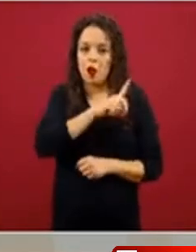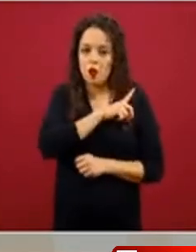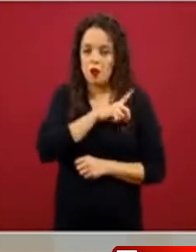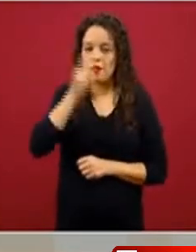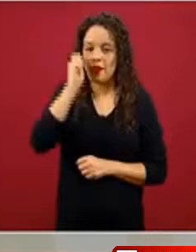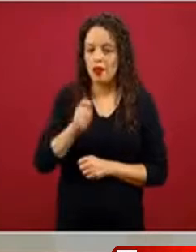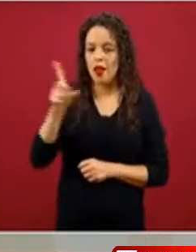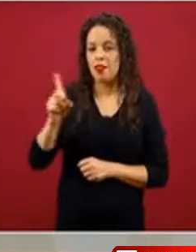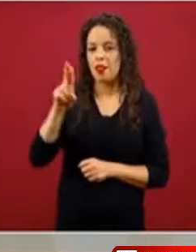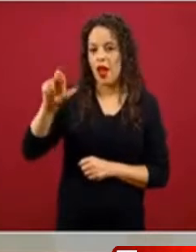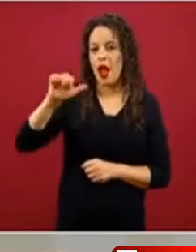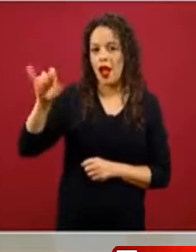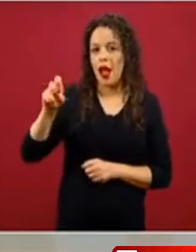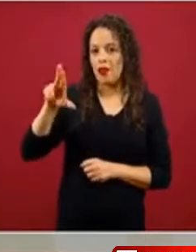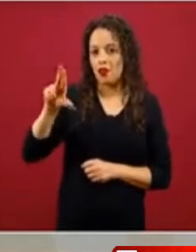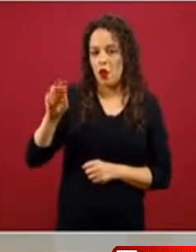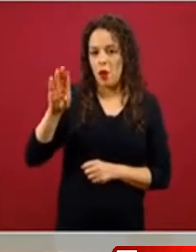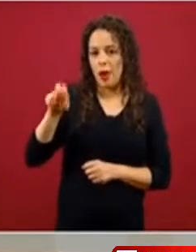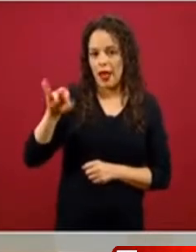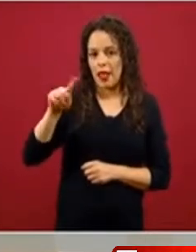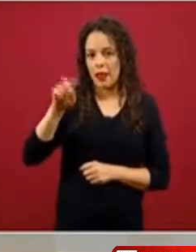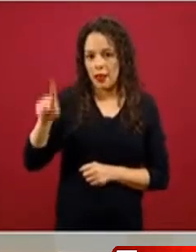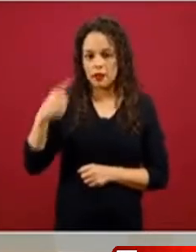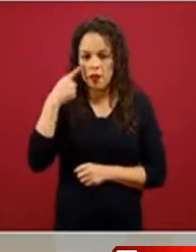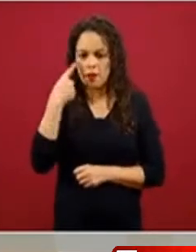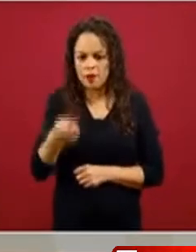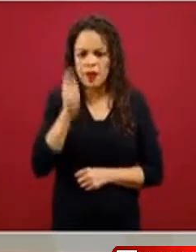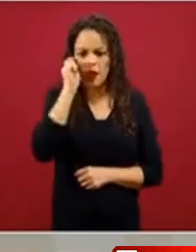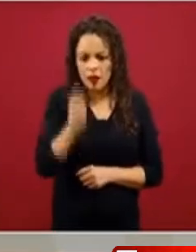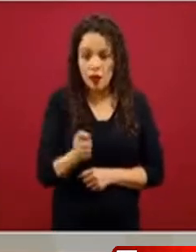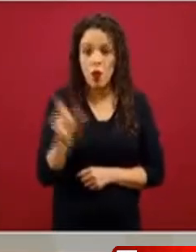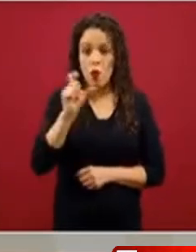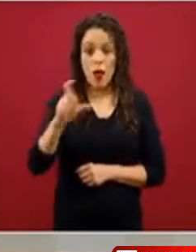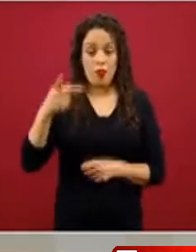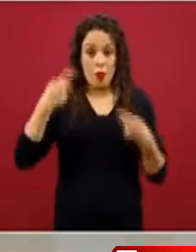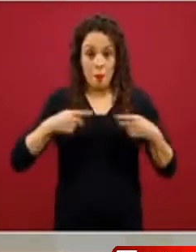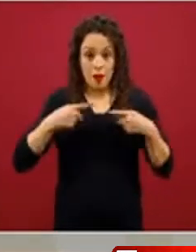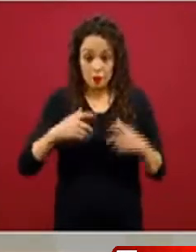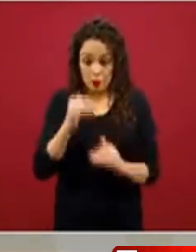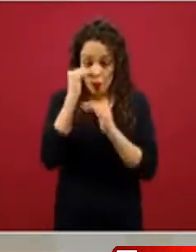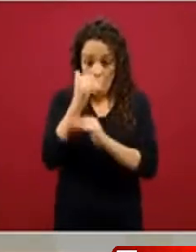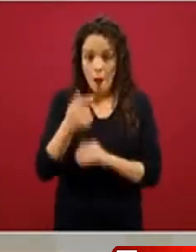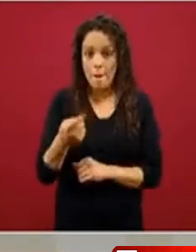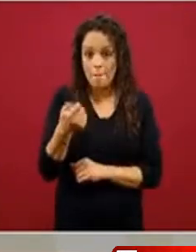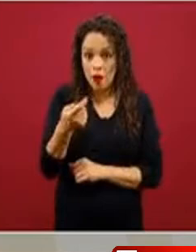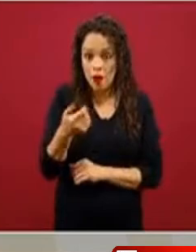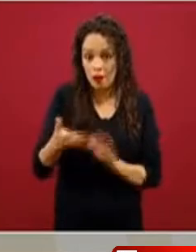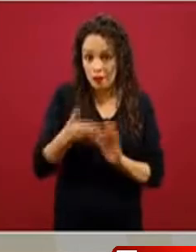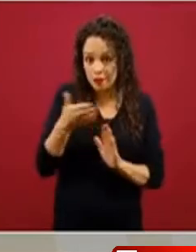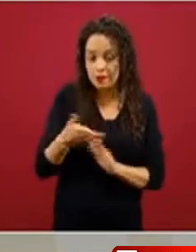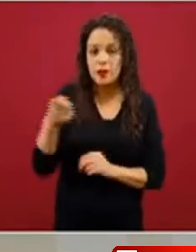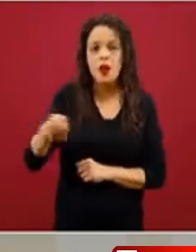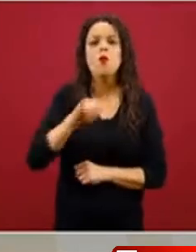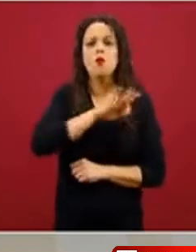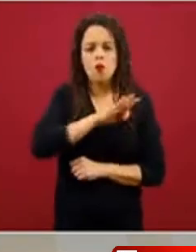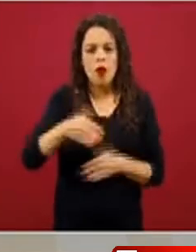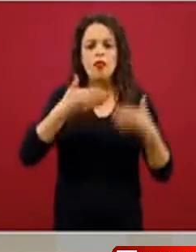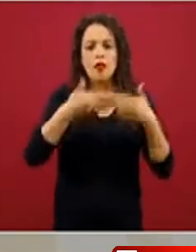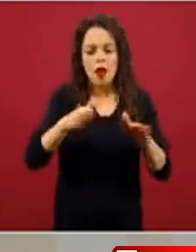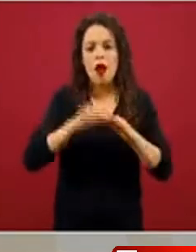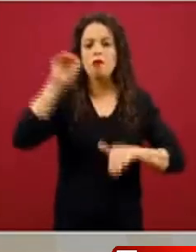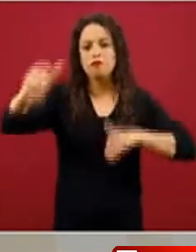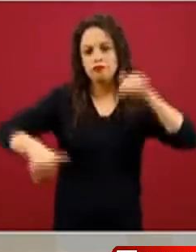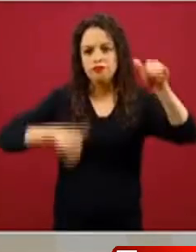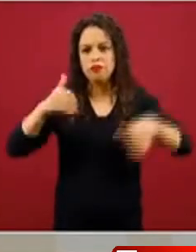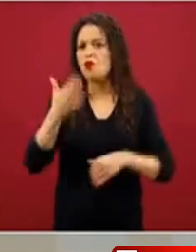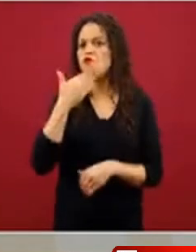Benítez, que identificaron que con un aforo limitado estos balnearios podrían entrar en operaciones sin que representara un